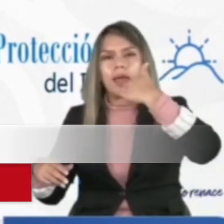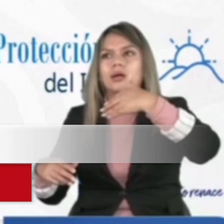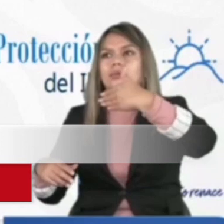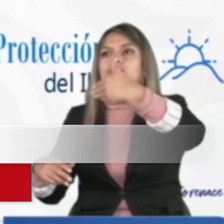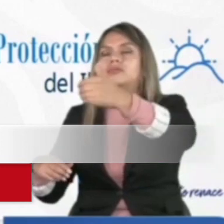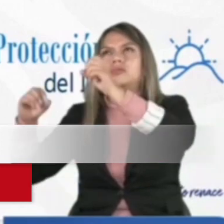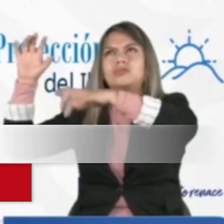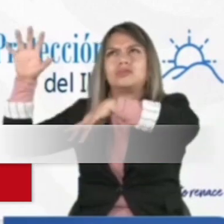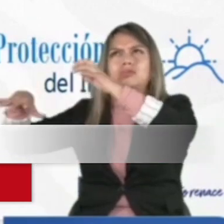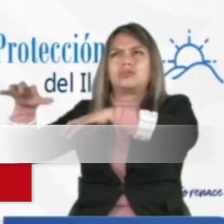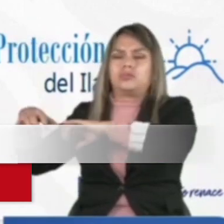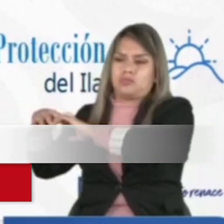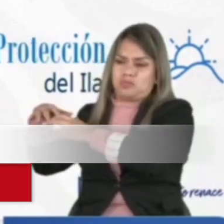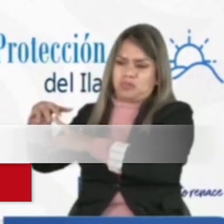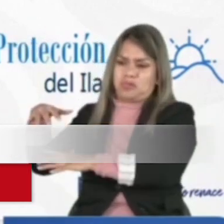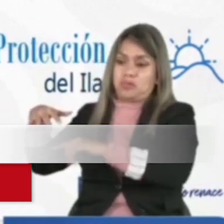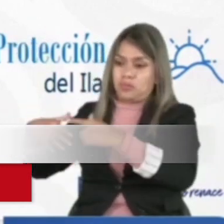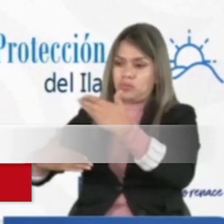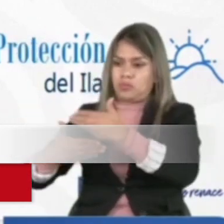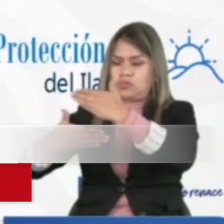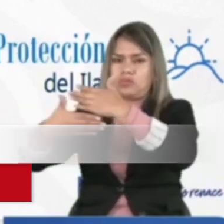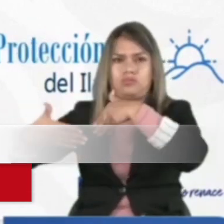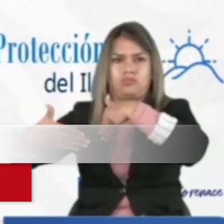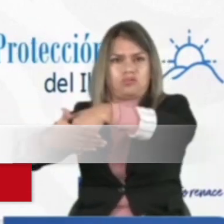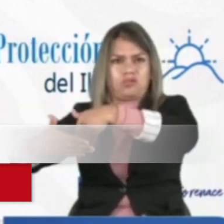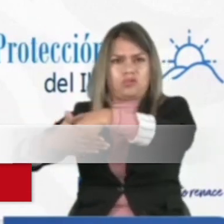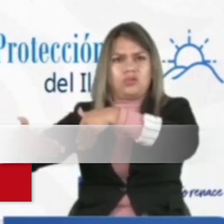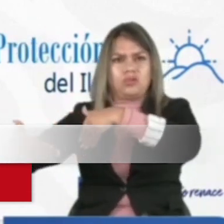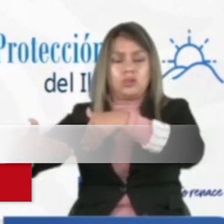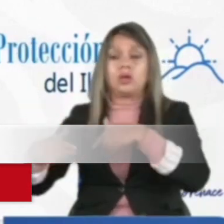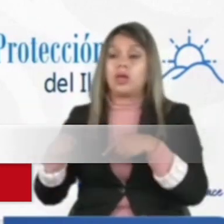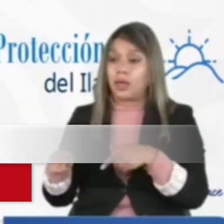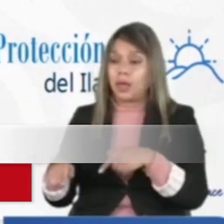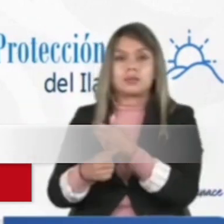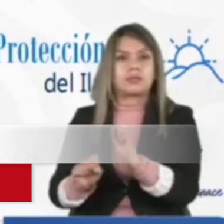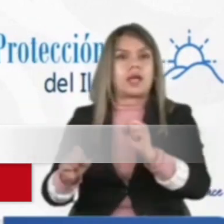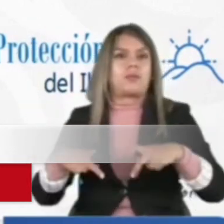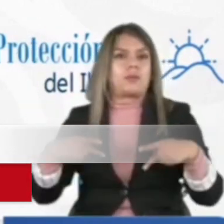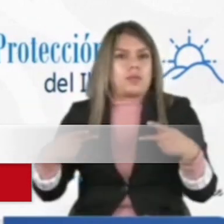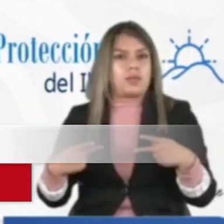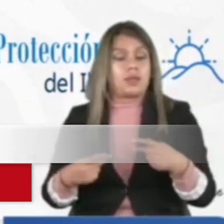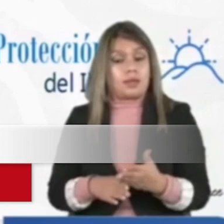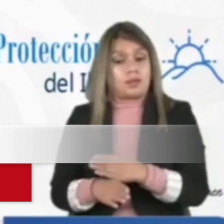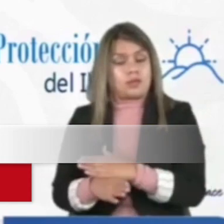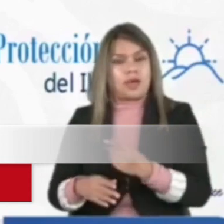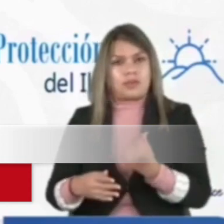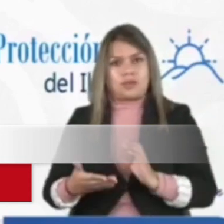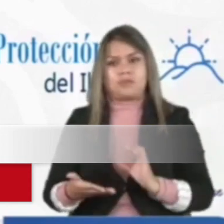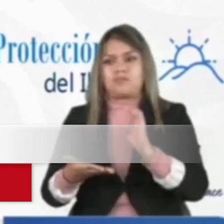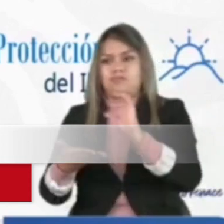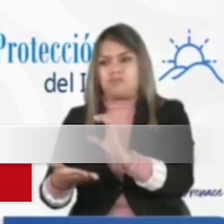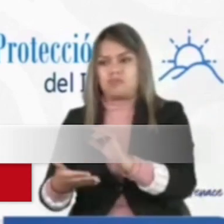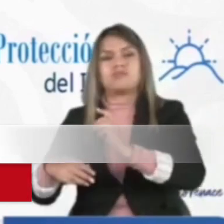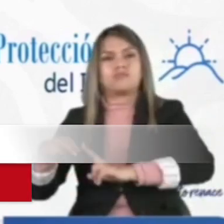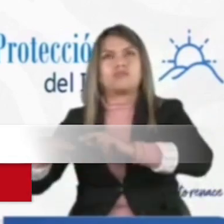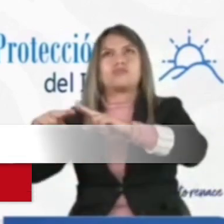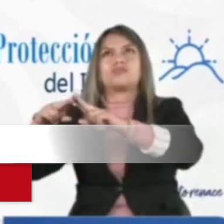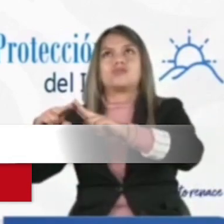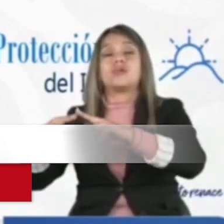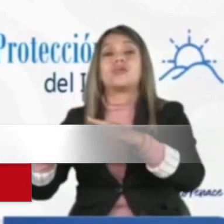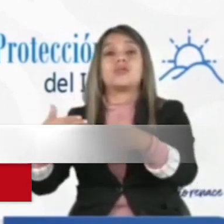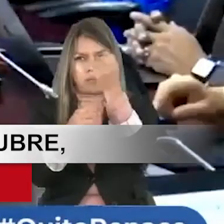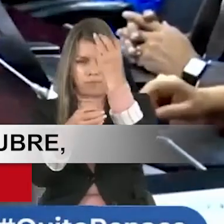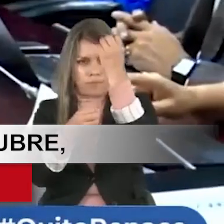haciendo la contención de vida. Por lo tanto, ni siquiera me entero. Y ese dólar de inversión me ahorró 10 si se me presenta